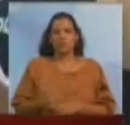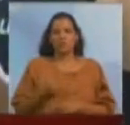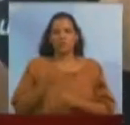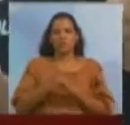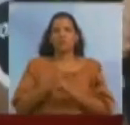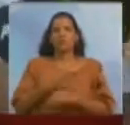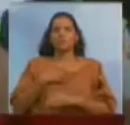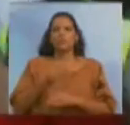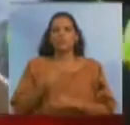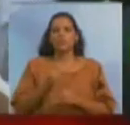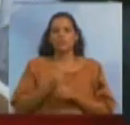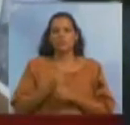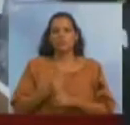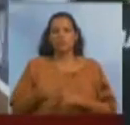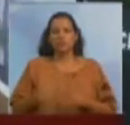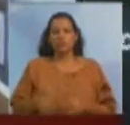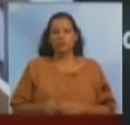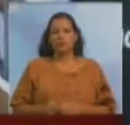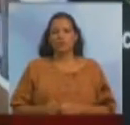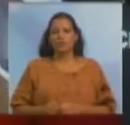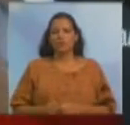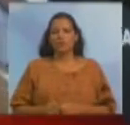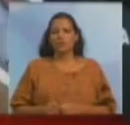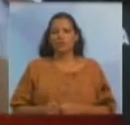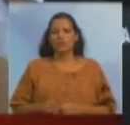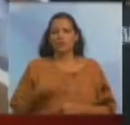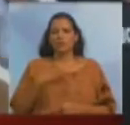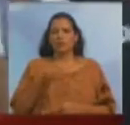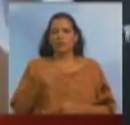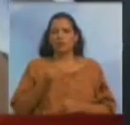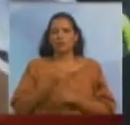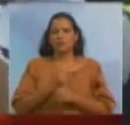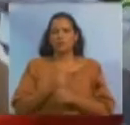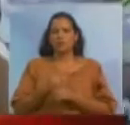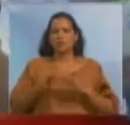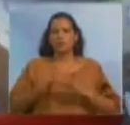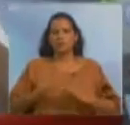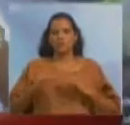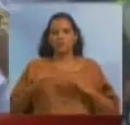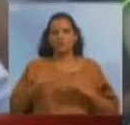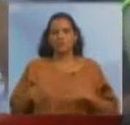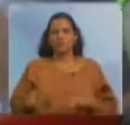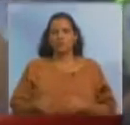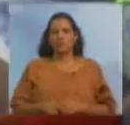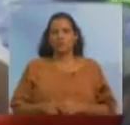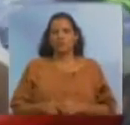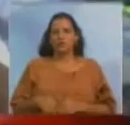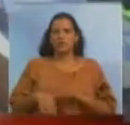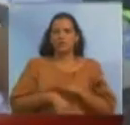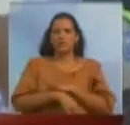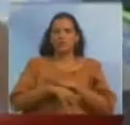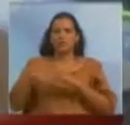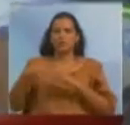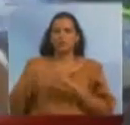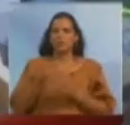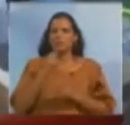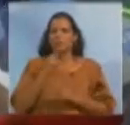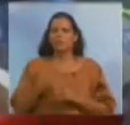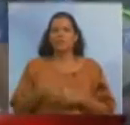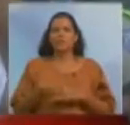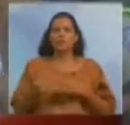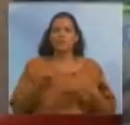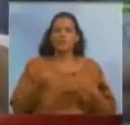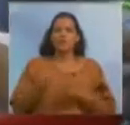estaba trabajando en forma normal. Estábamos trabajando normalmente en lo alcantarillado, en el área